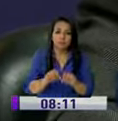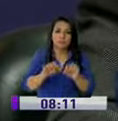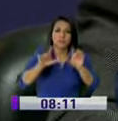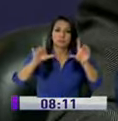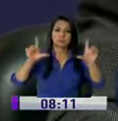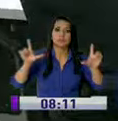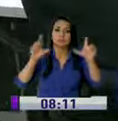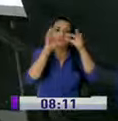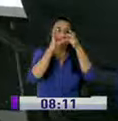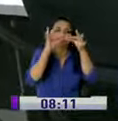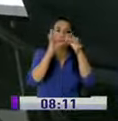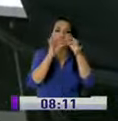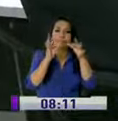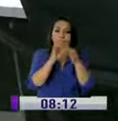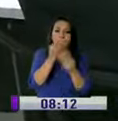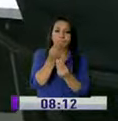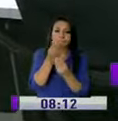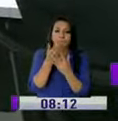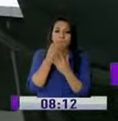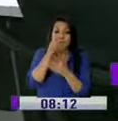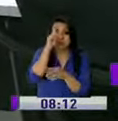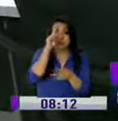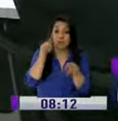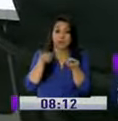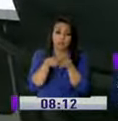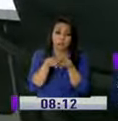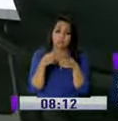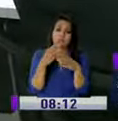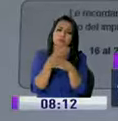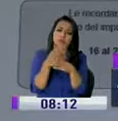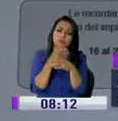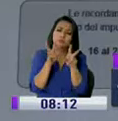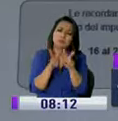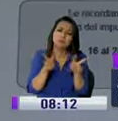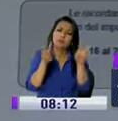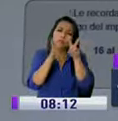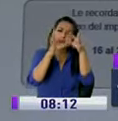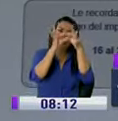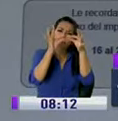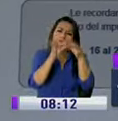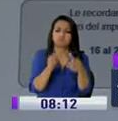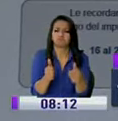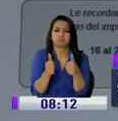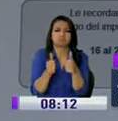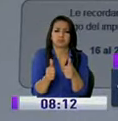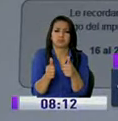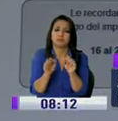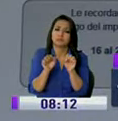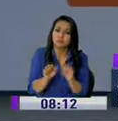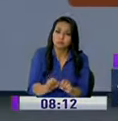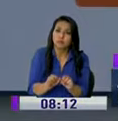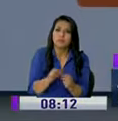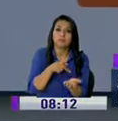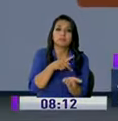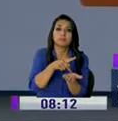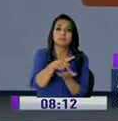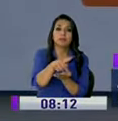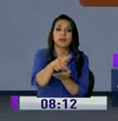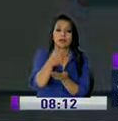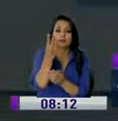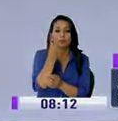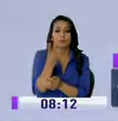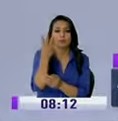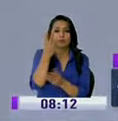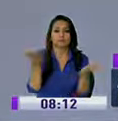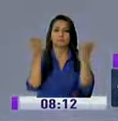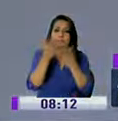pantalla informativa. Si usted está de acuerdo con las cifras que constan en la pantalla informativa, tendrá la opción de realizar el pago en línea y así